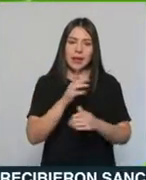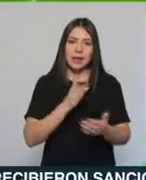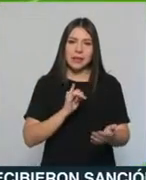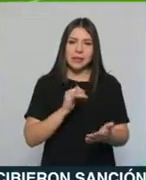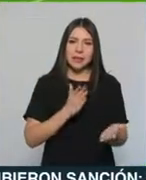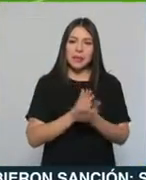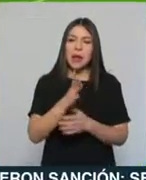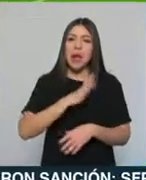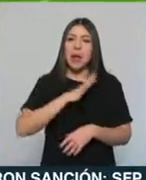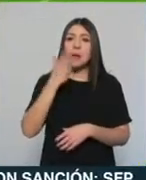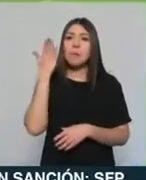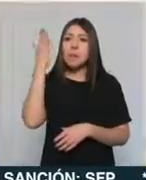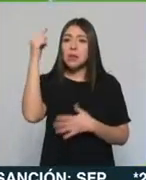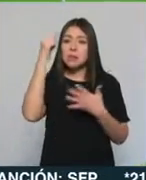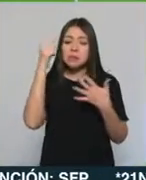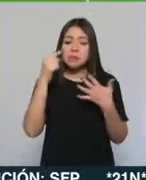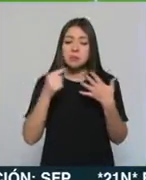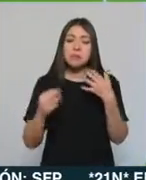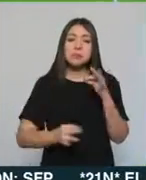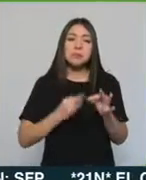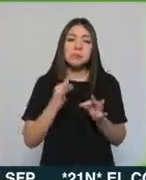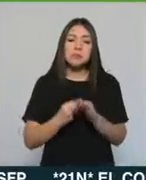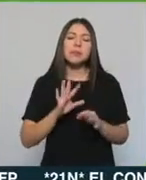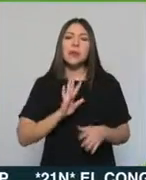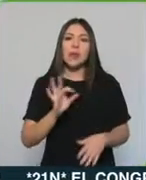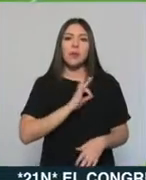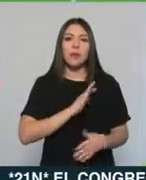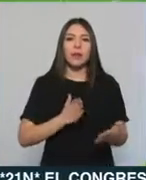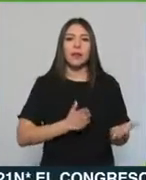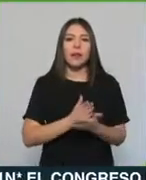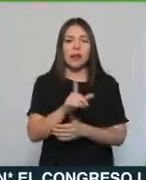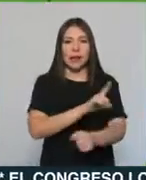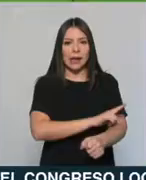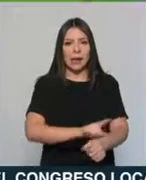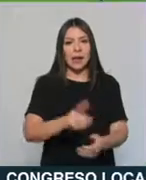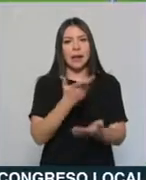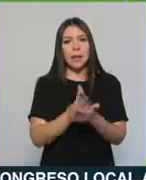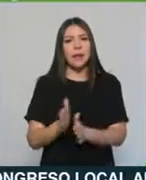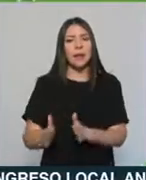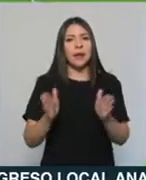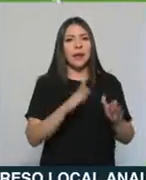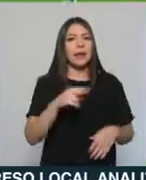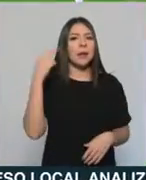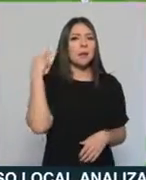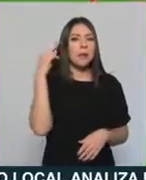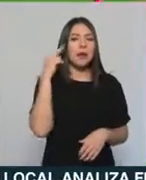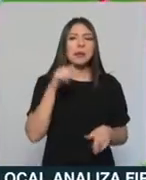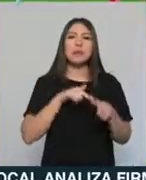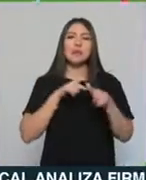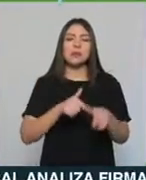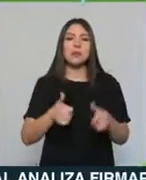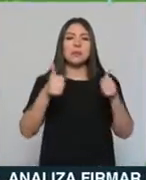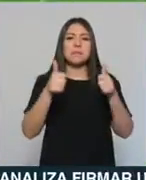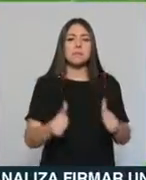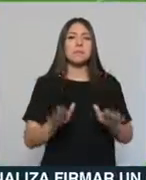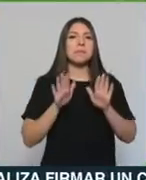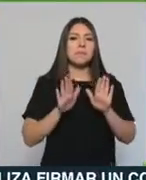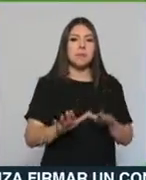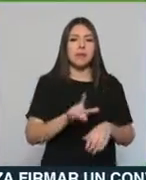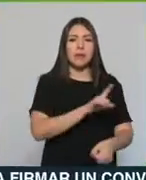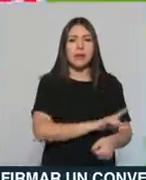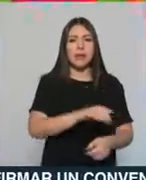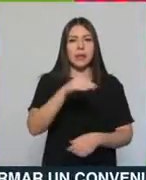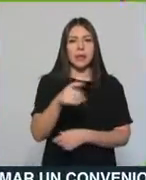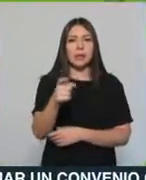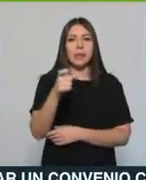los requisitos solicitados. Por otra parte, se hizo oficial la permanencia del Veracruz en la Liga MX, después de